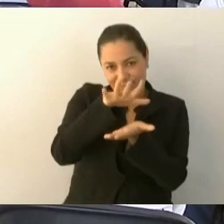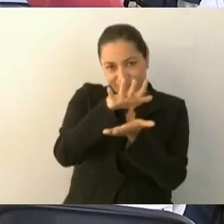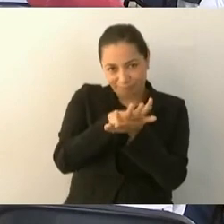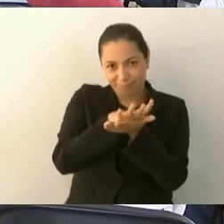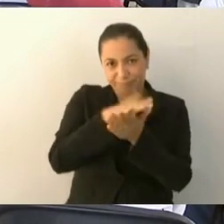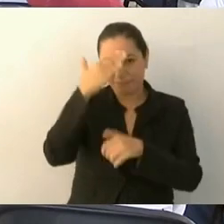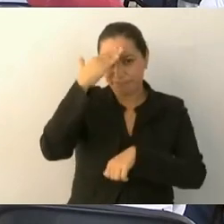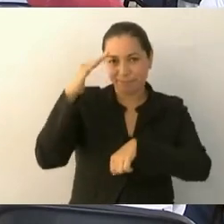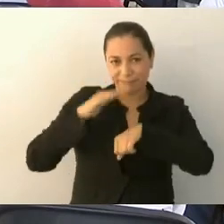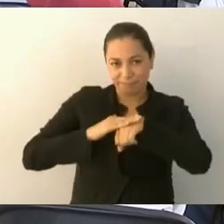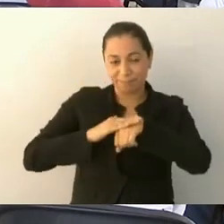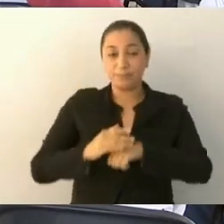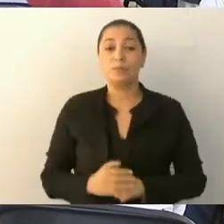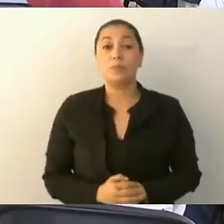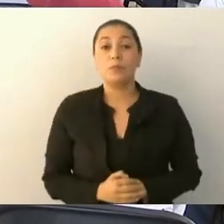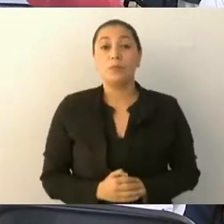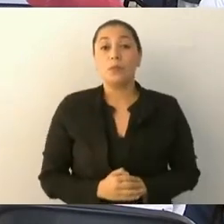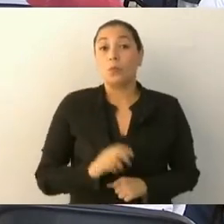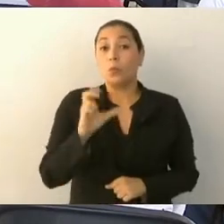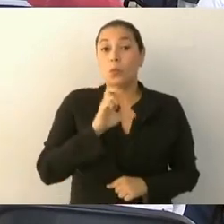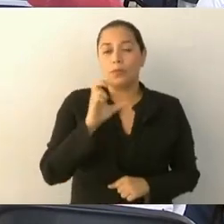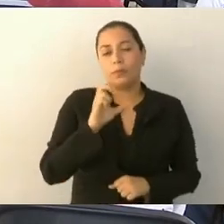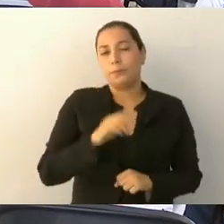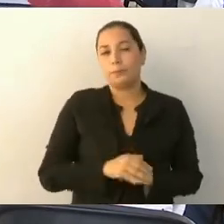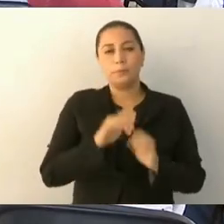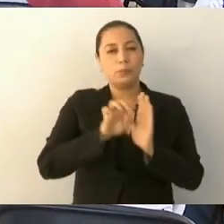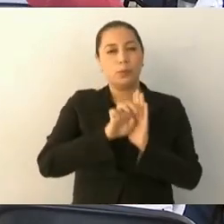Cuando en Estados Unidos